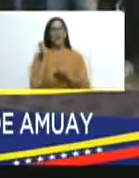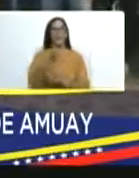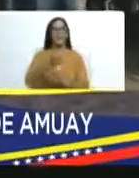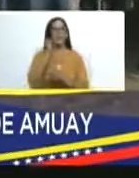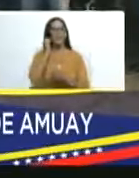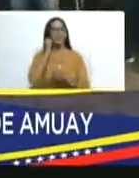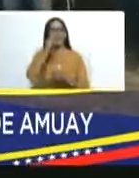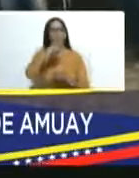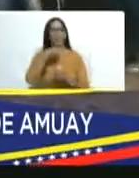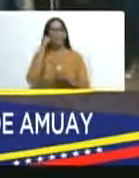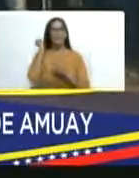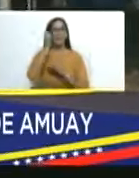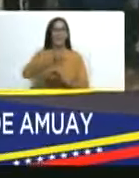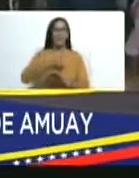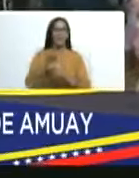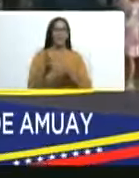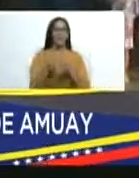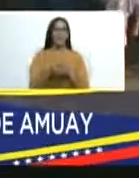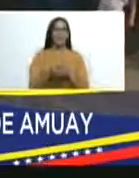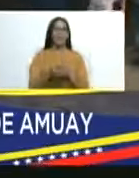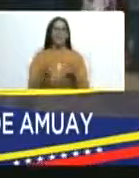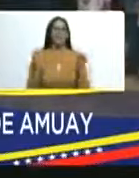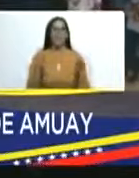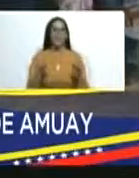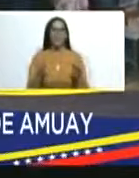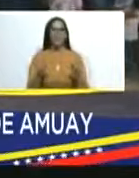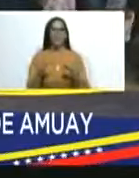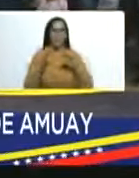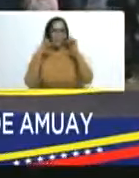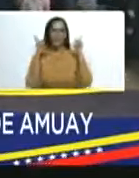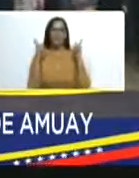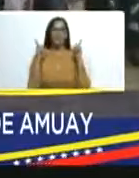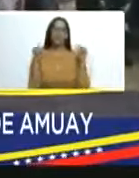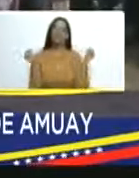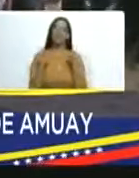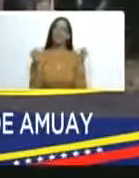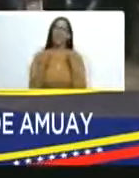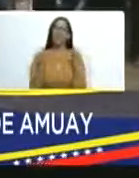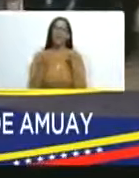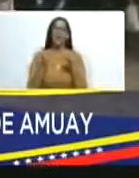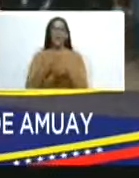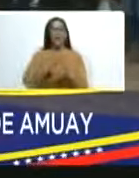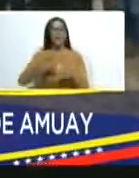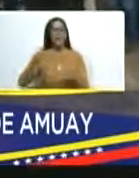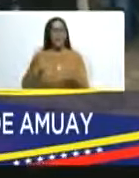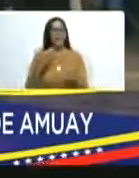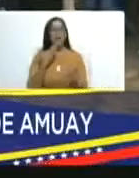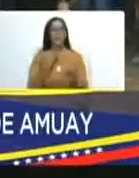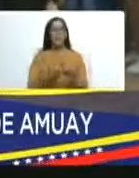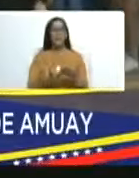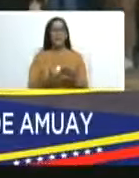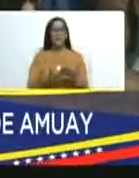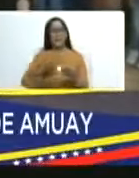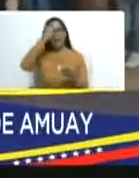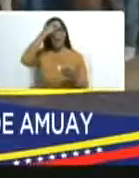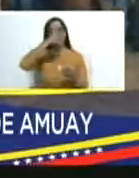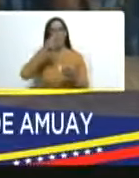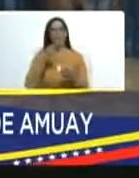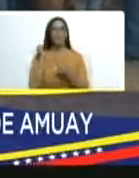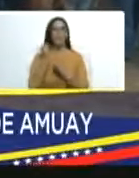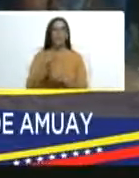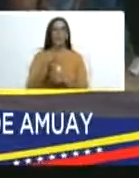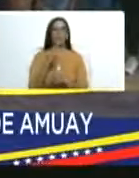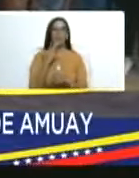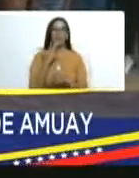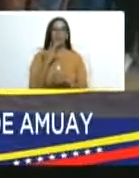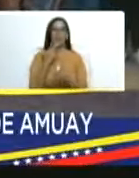sus hombres pescadores, y que este impacto de frío a orilla de playa le permite al pueblo pescador, por